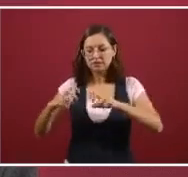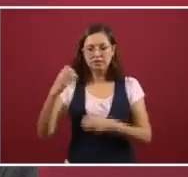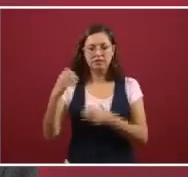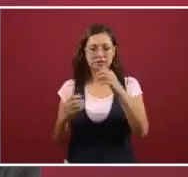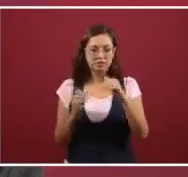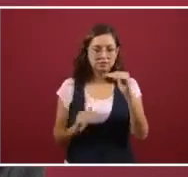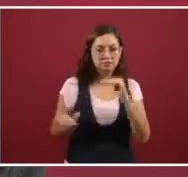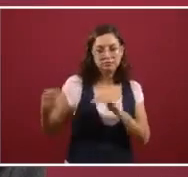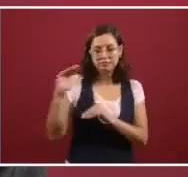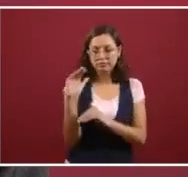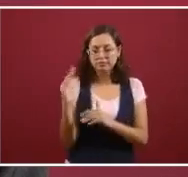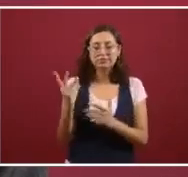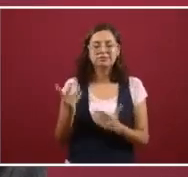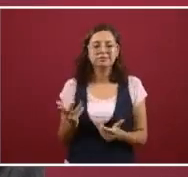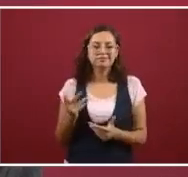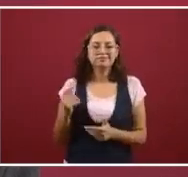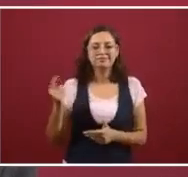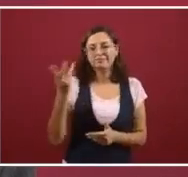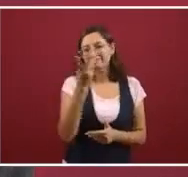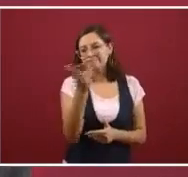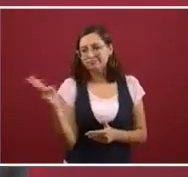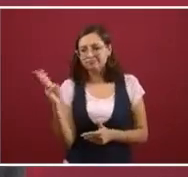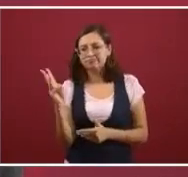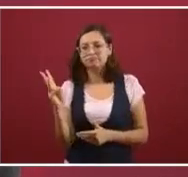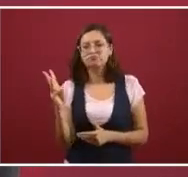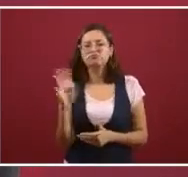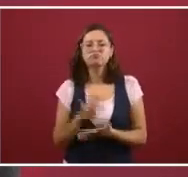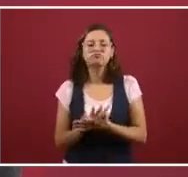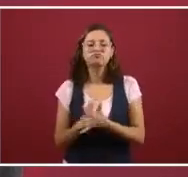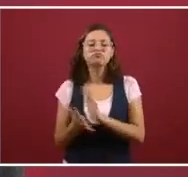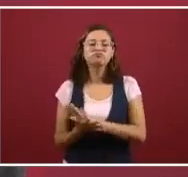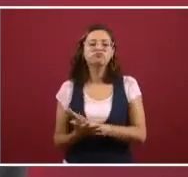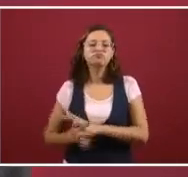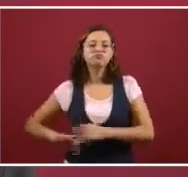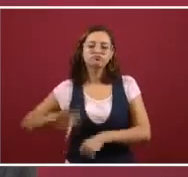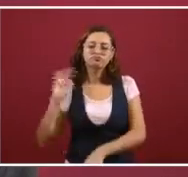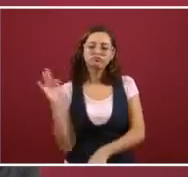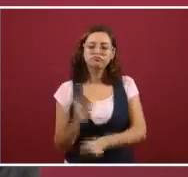han otorgado protección a